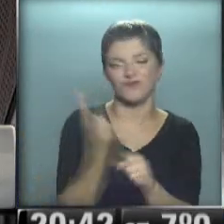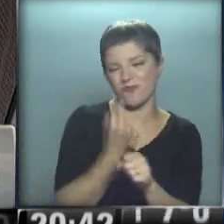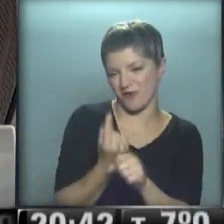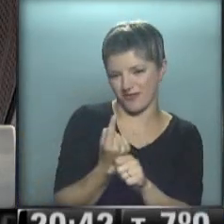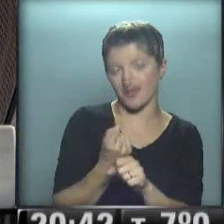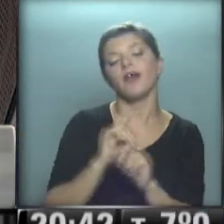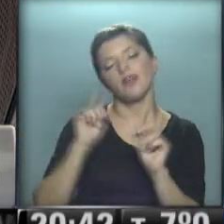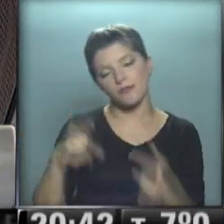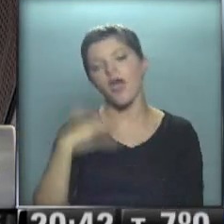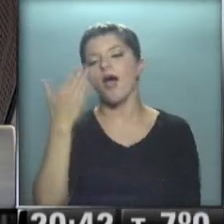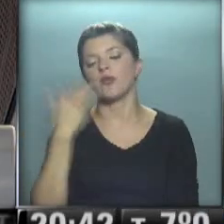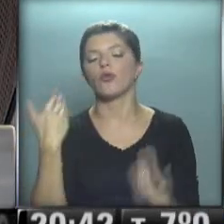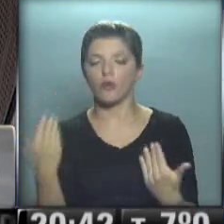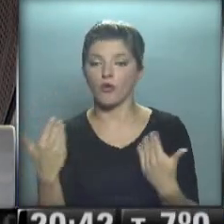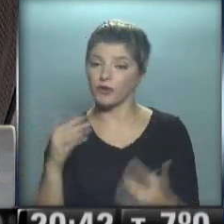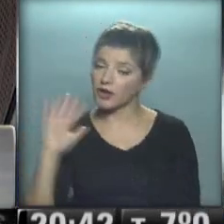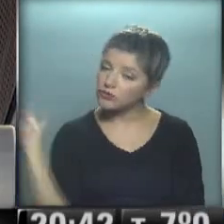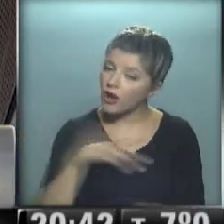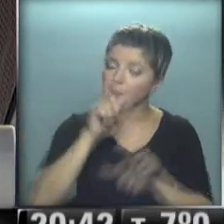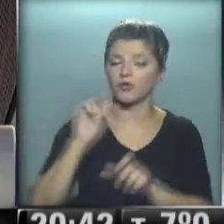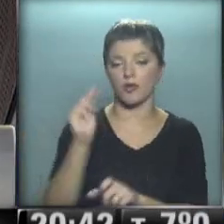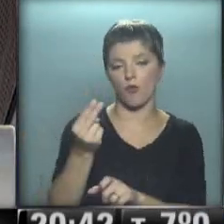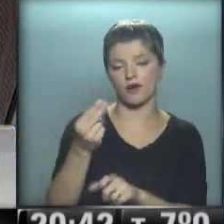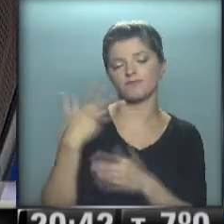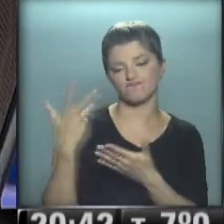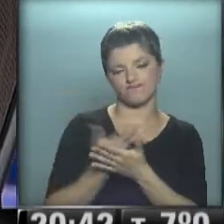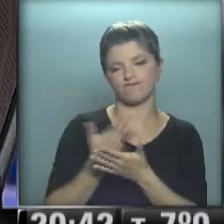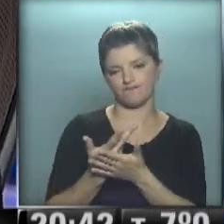resaltando, por supuesto, que toda muerte es dolorosa. Gracias, Pedro.